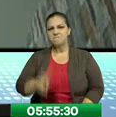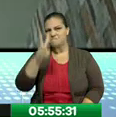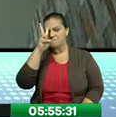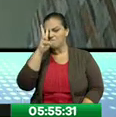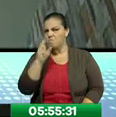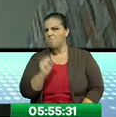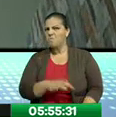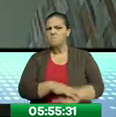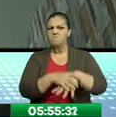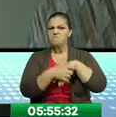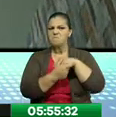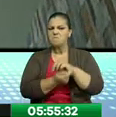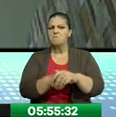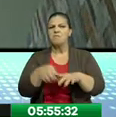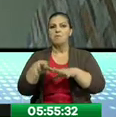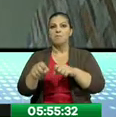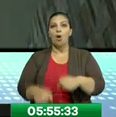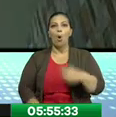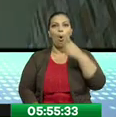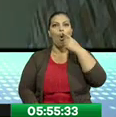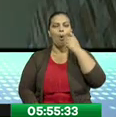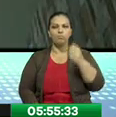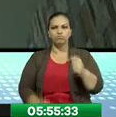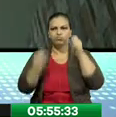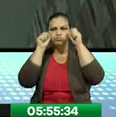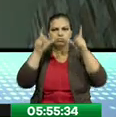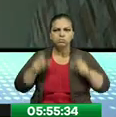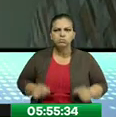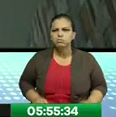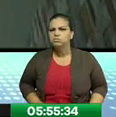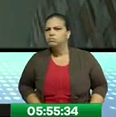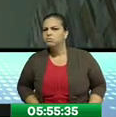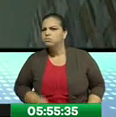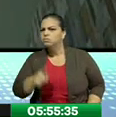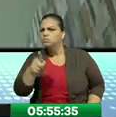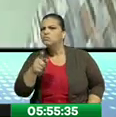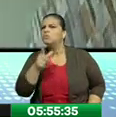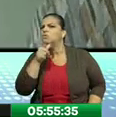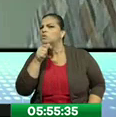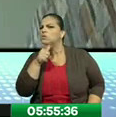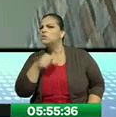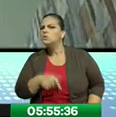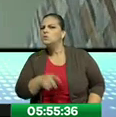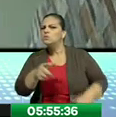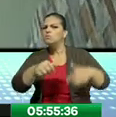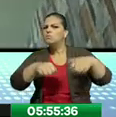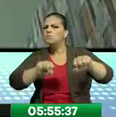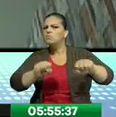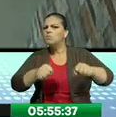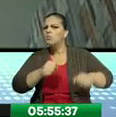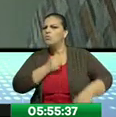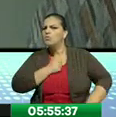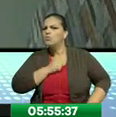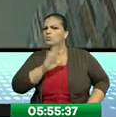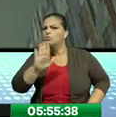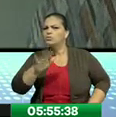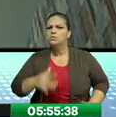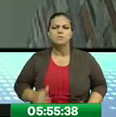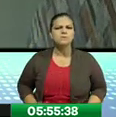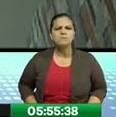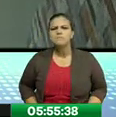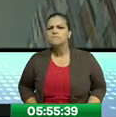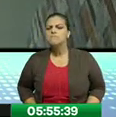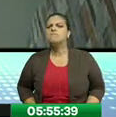Y acá, bien por este vecino que estaba atento, ojo al parche, salió con un machete a defender, y también la colectividad,